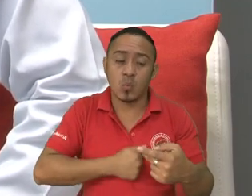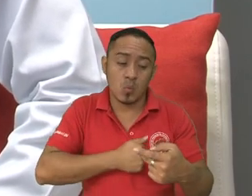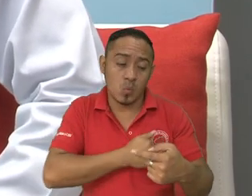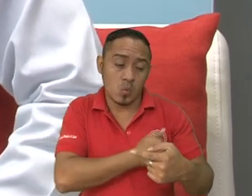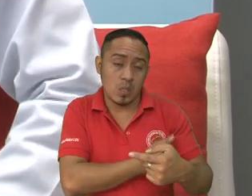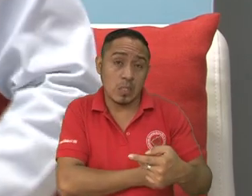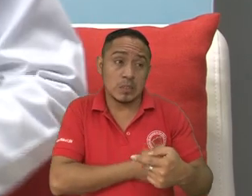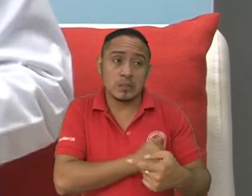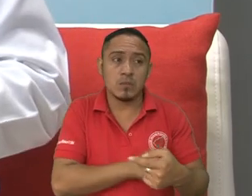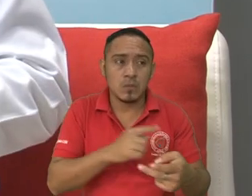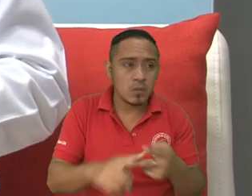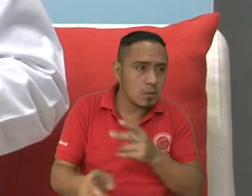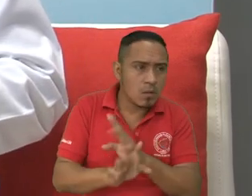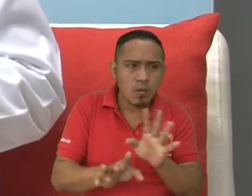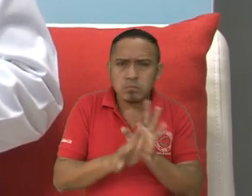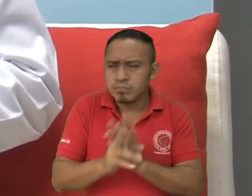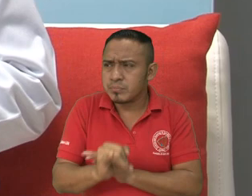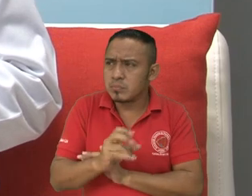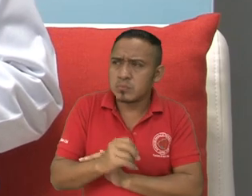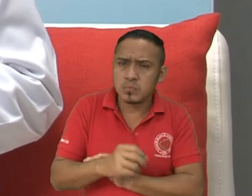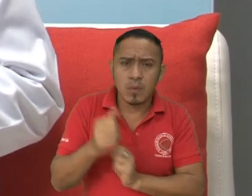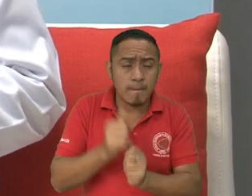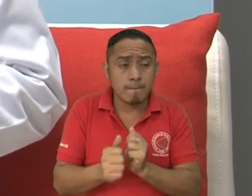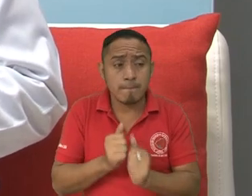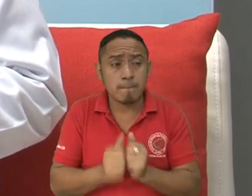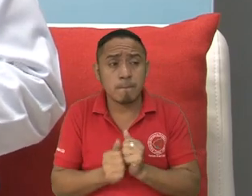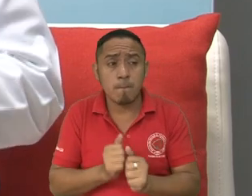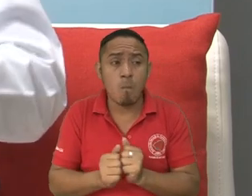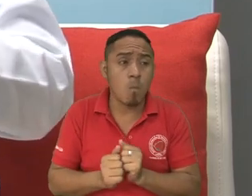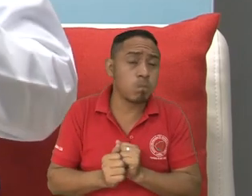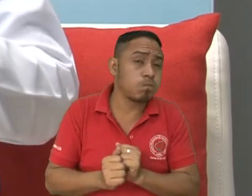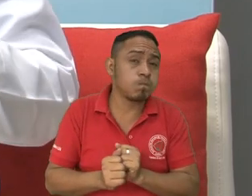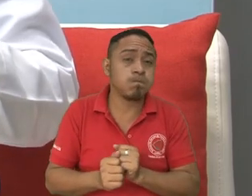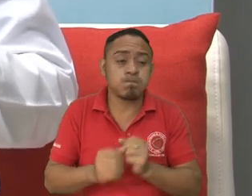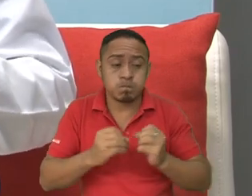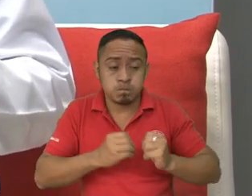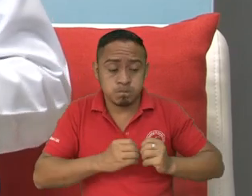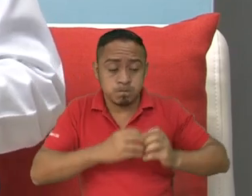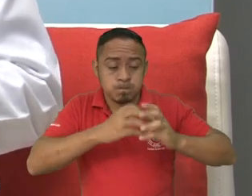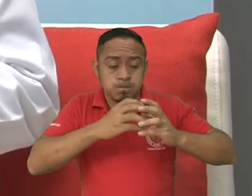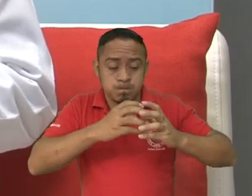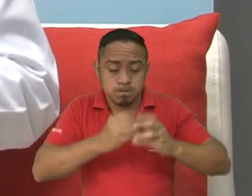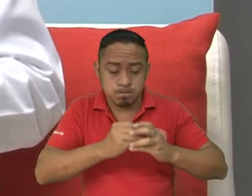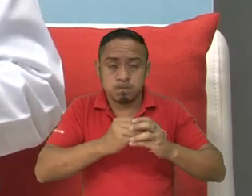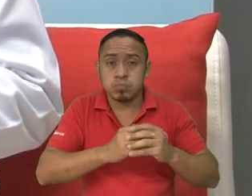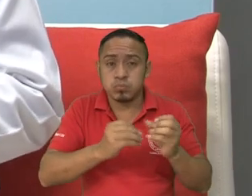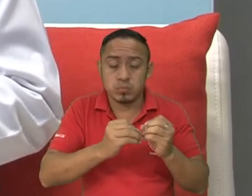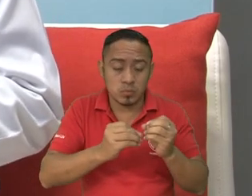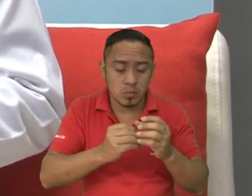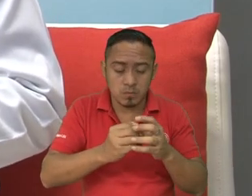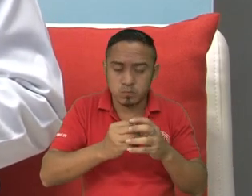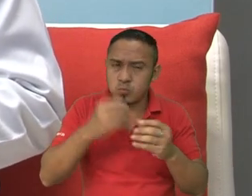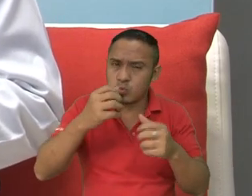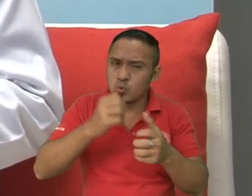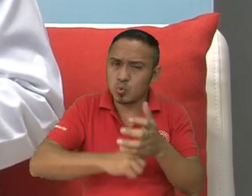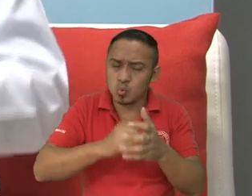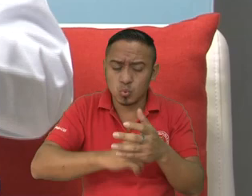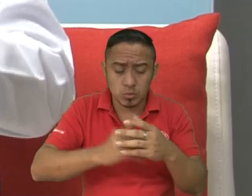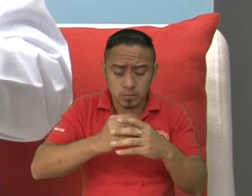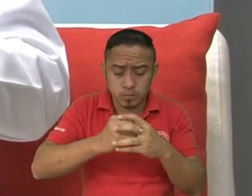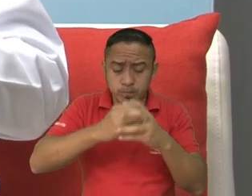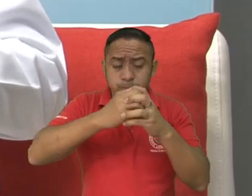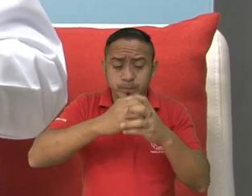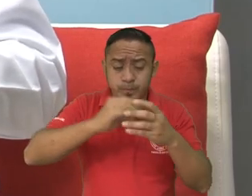y vemos si el corazón no tiene una afectación de una dilatación o que su pared está muy engrosada, que son las causas